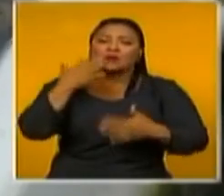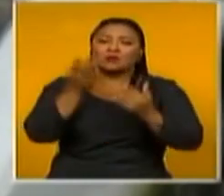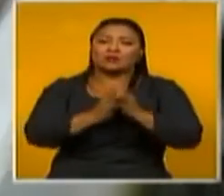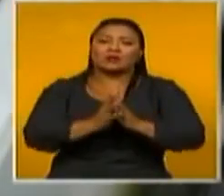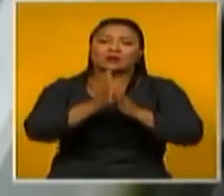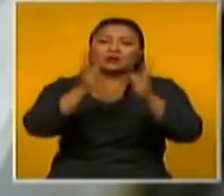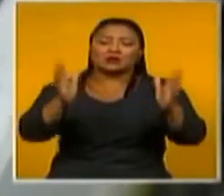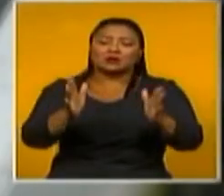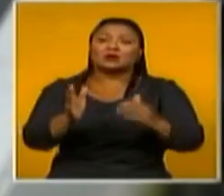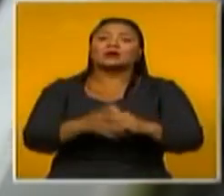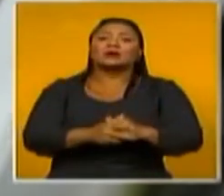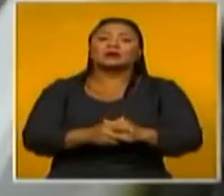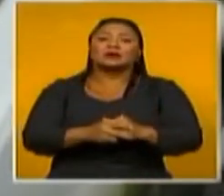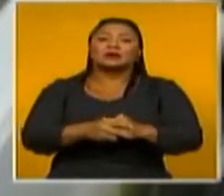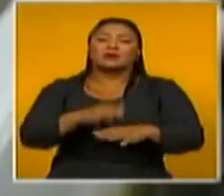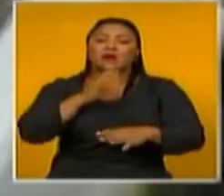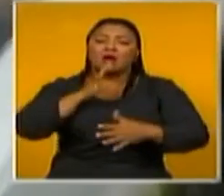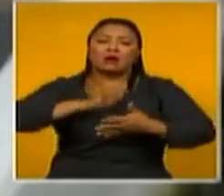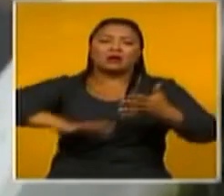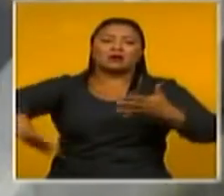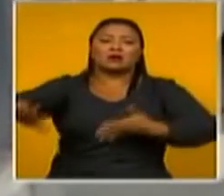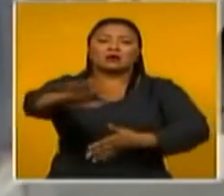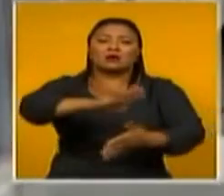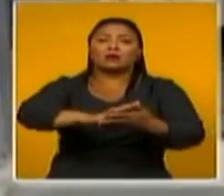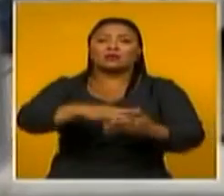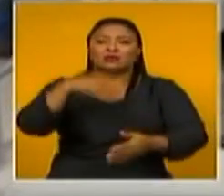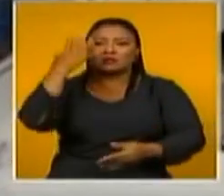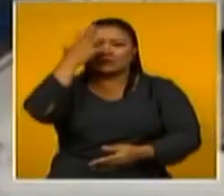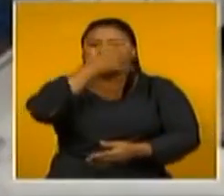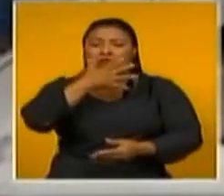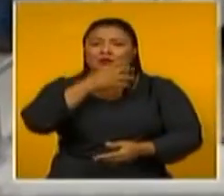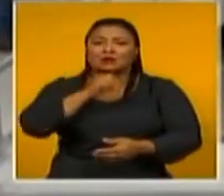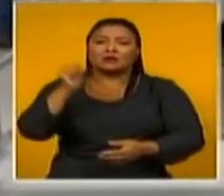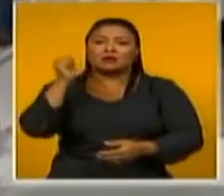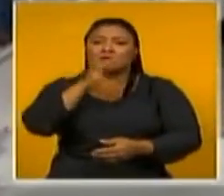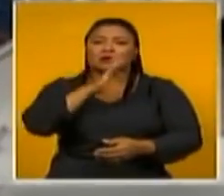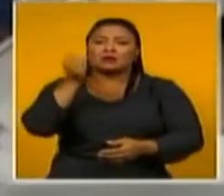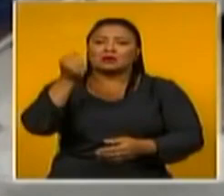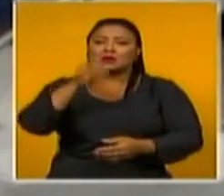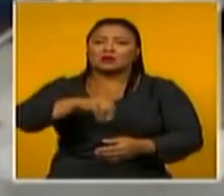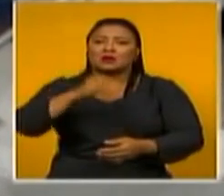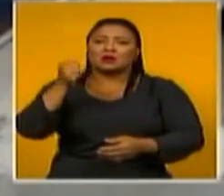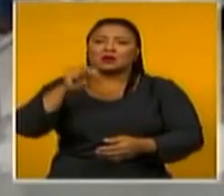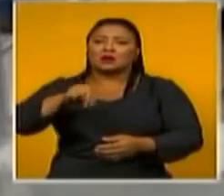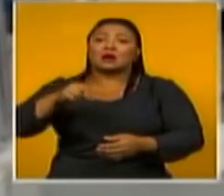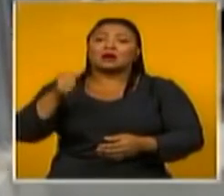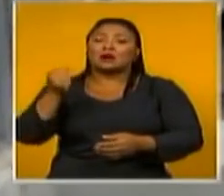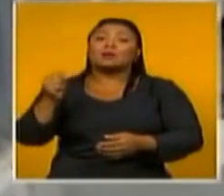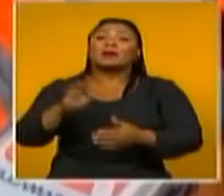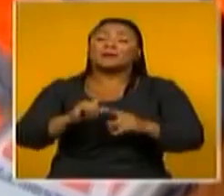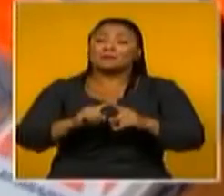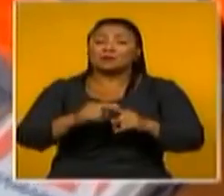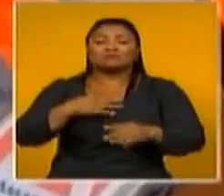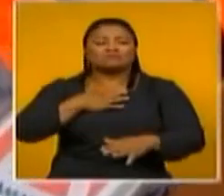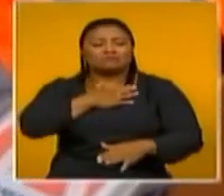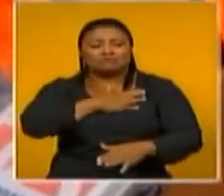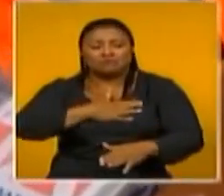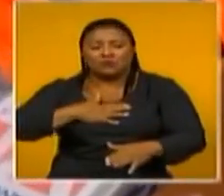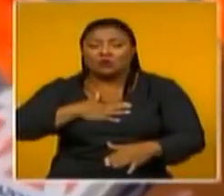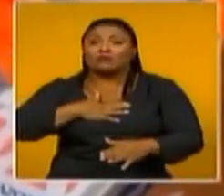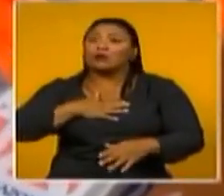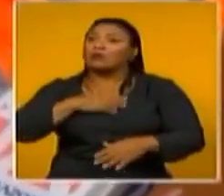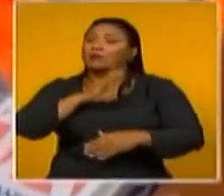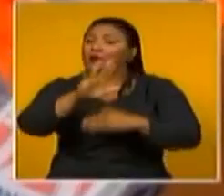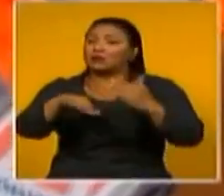ampliación del Sistema Regional de Agua Potable de Esmeraldas, Atacames y Río Verde. Y en eso queremos que, por favor, por la ciudadanía